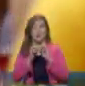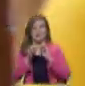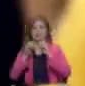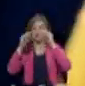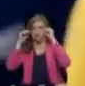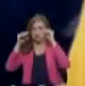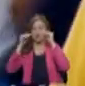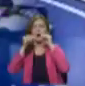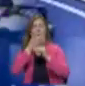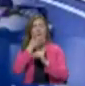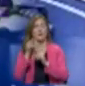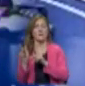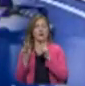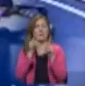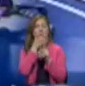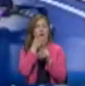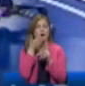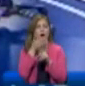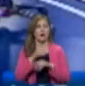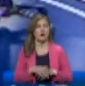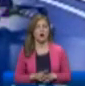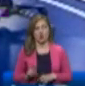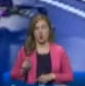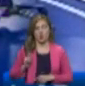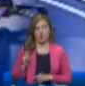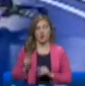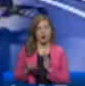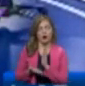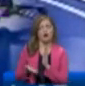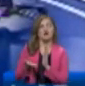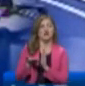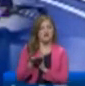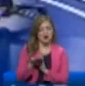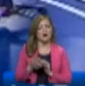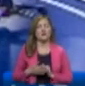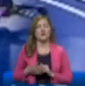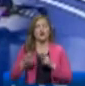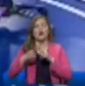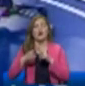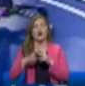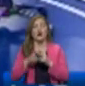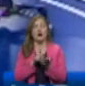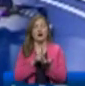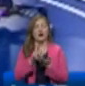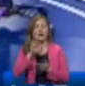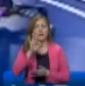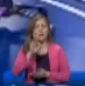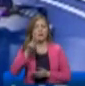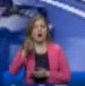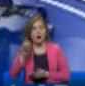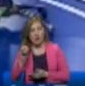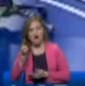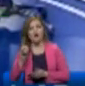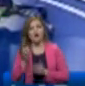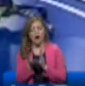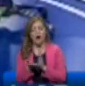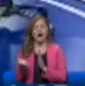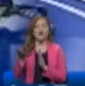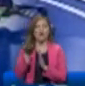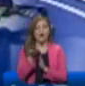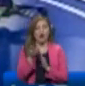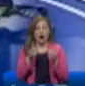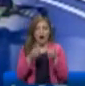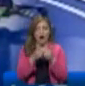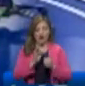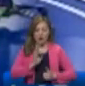se planean mejoras. Les duplicará los sueldos posiblemente de los ASPs porque comenzarían con una base de 920. Se les va a dotar